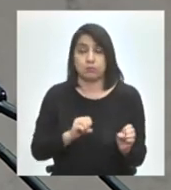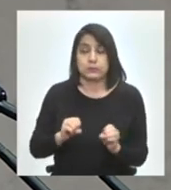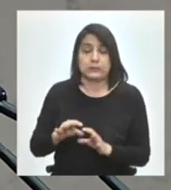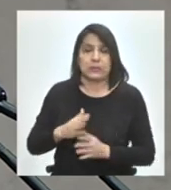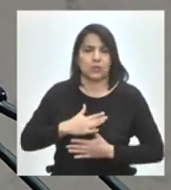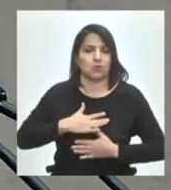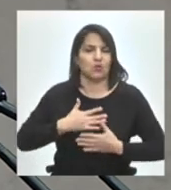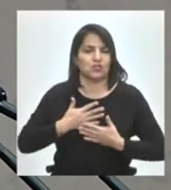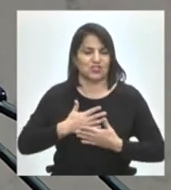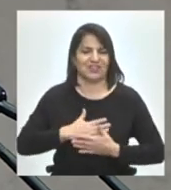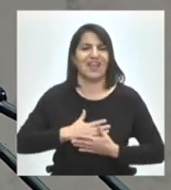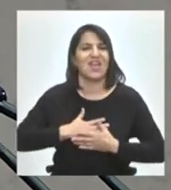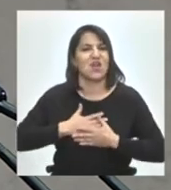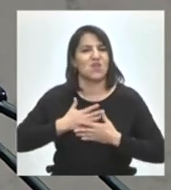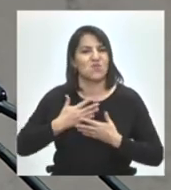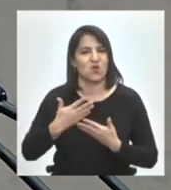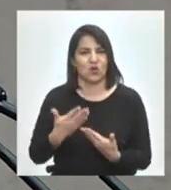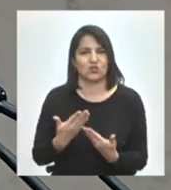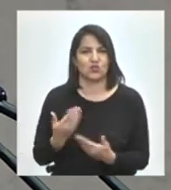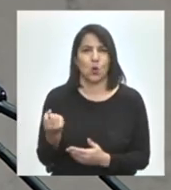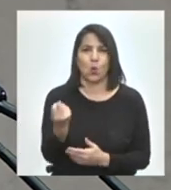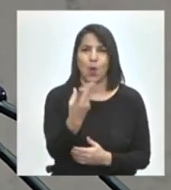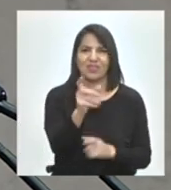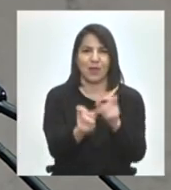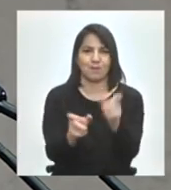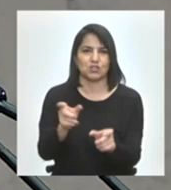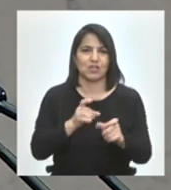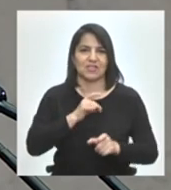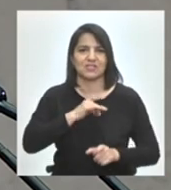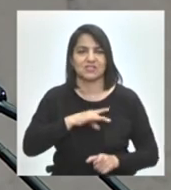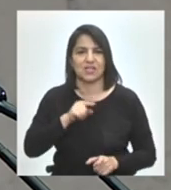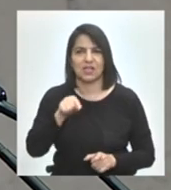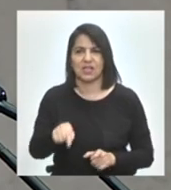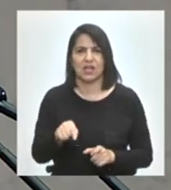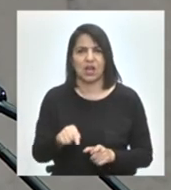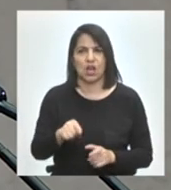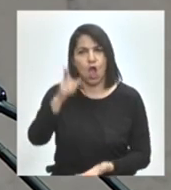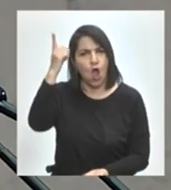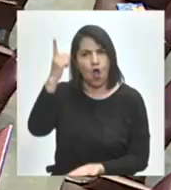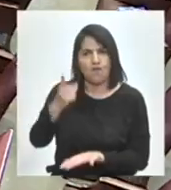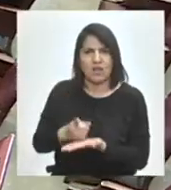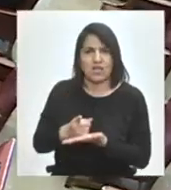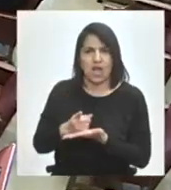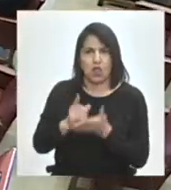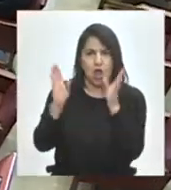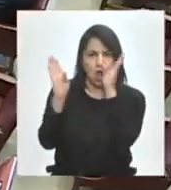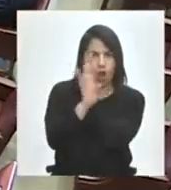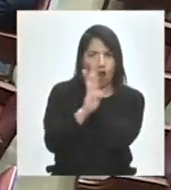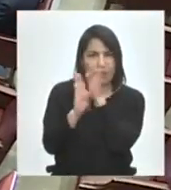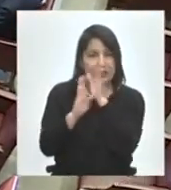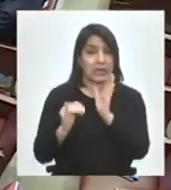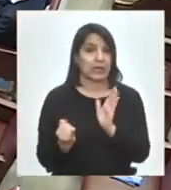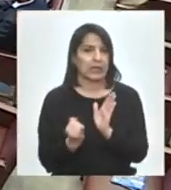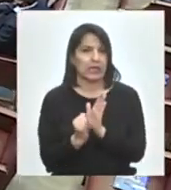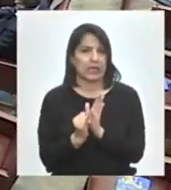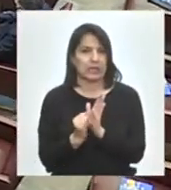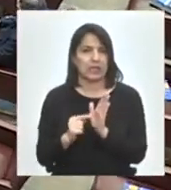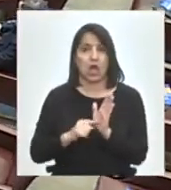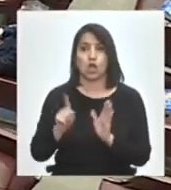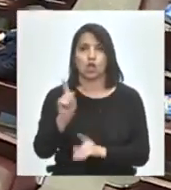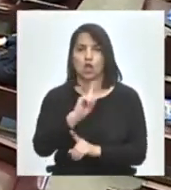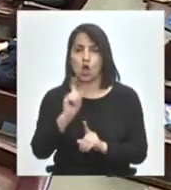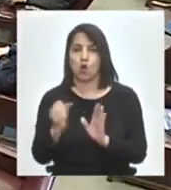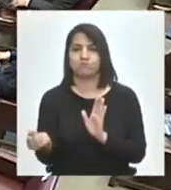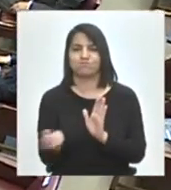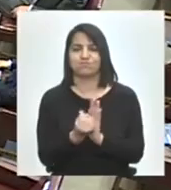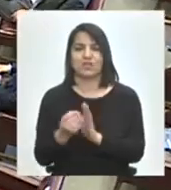al pensar en cuántas chilenas y chilenos se vieron forzados a esconder su identidad para no ser estigmatizados